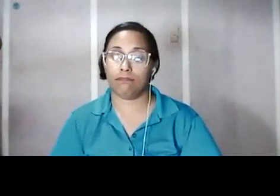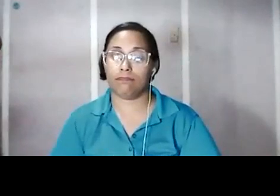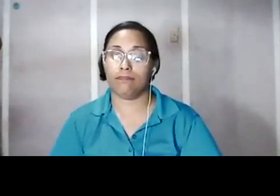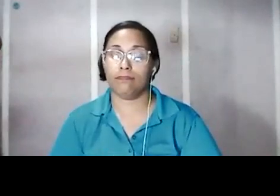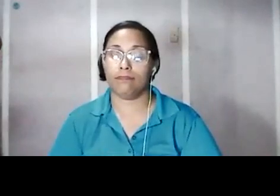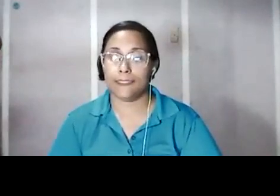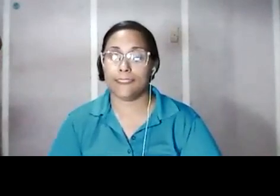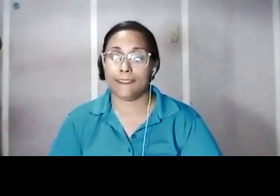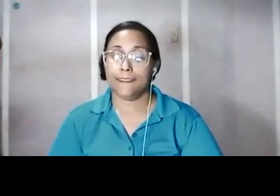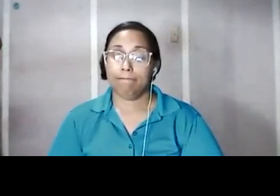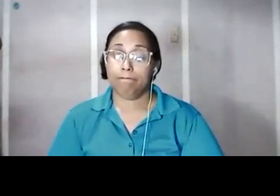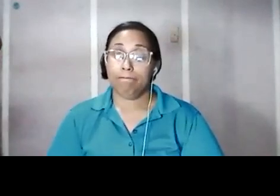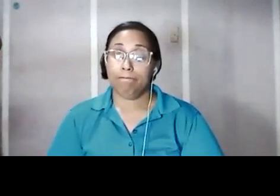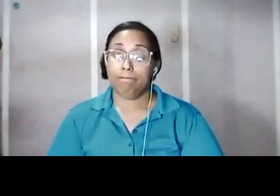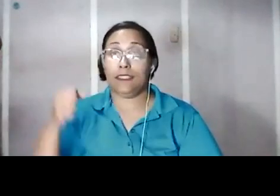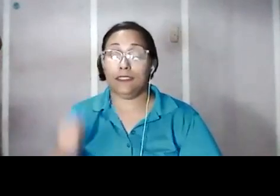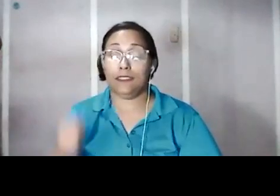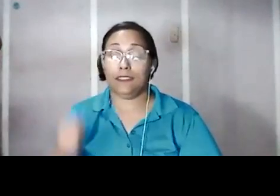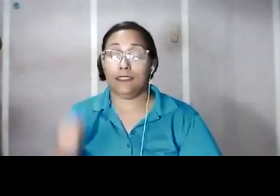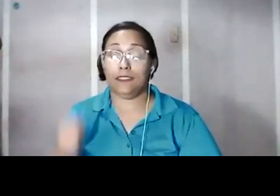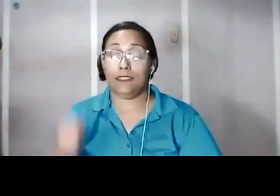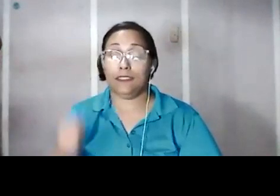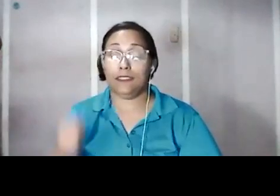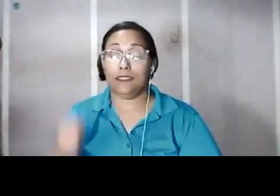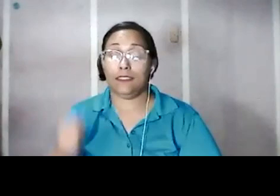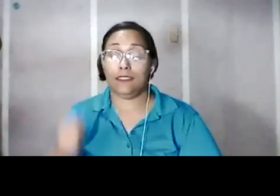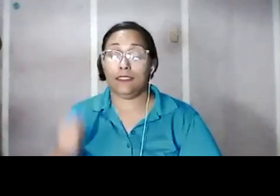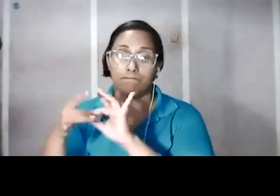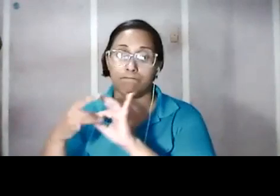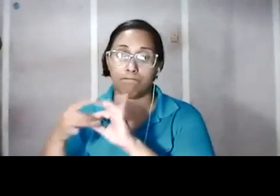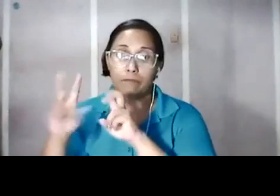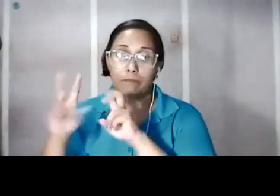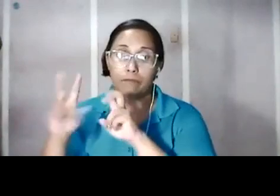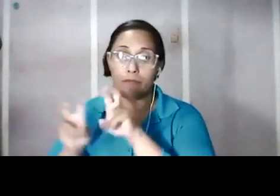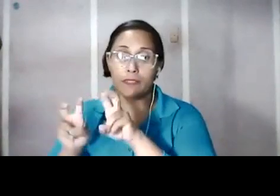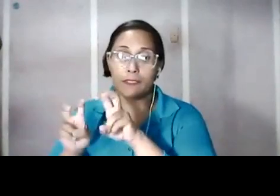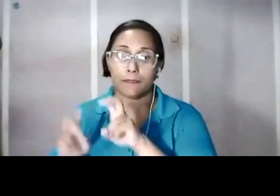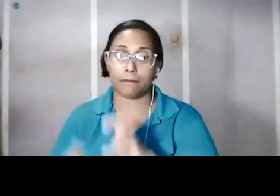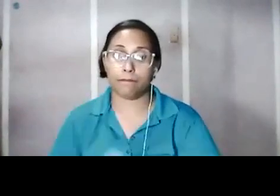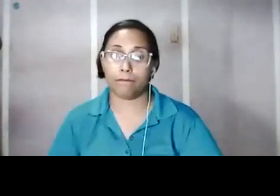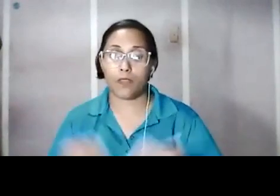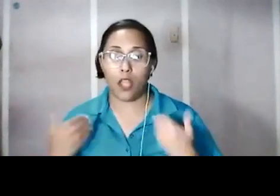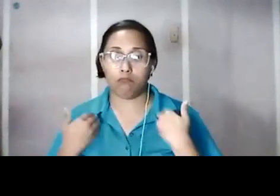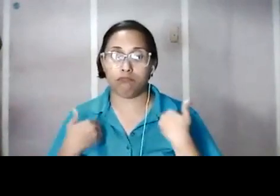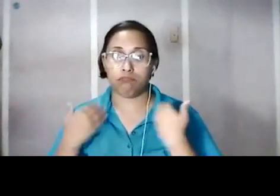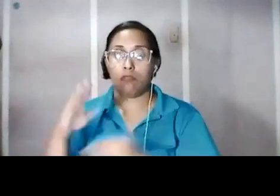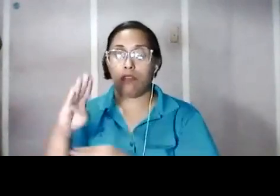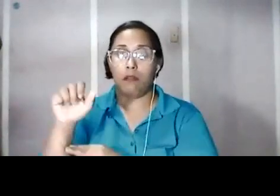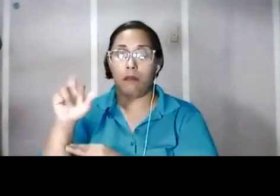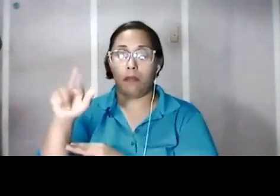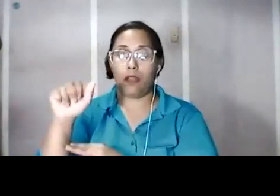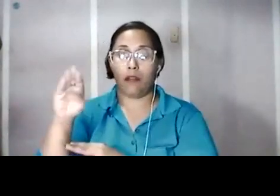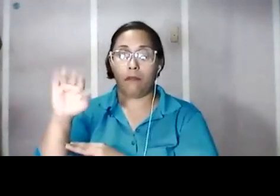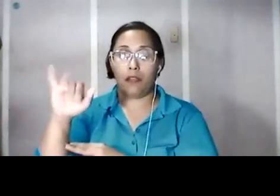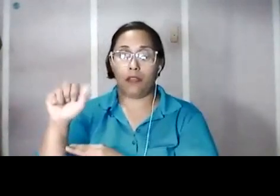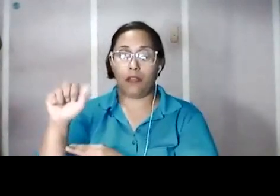Así que sí he estado bien esto. Bueno, eh, la joven Bárbara Torregrosa, pues es mi hija